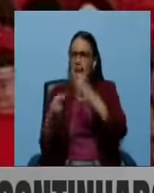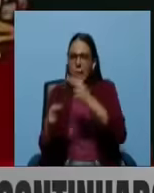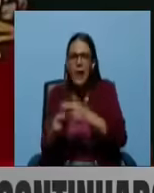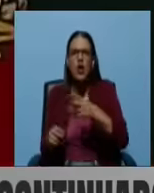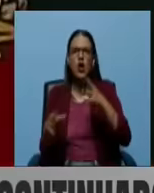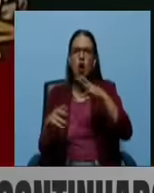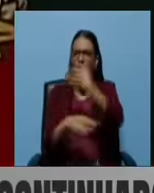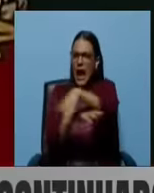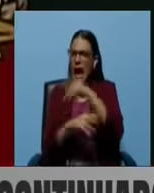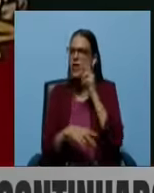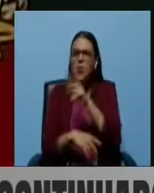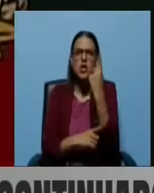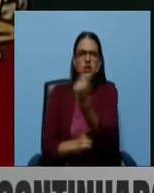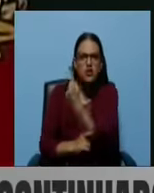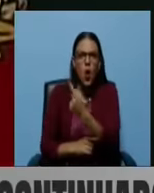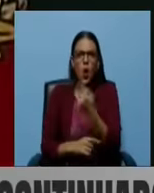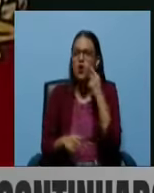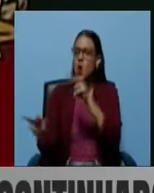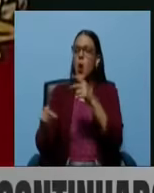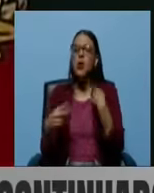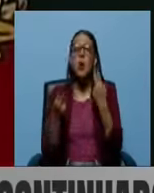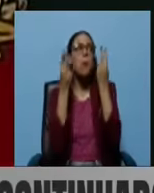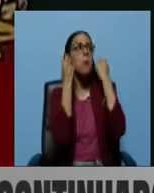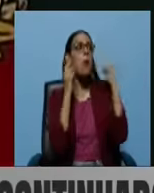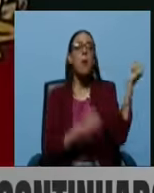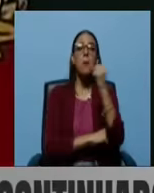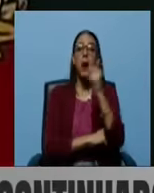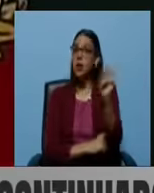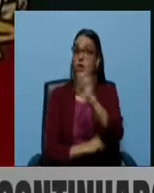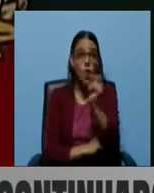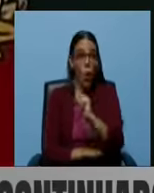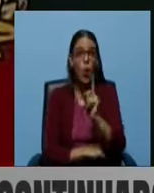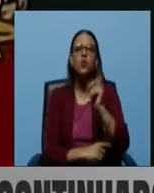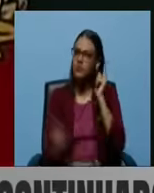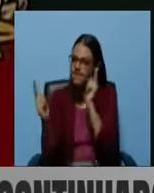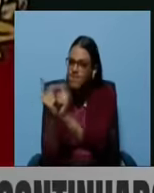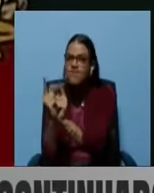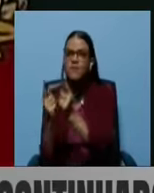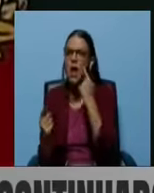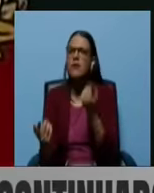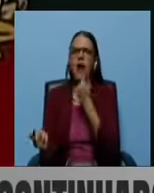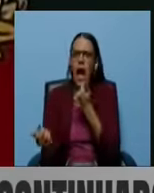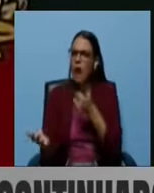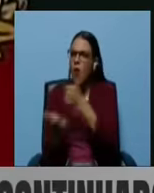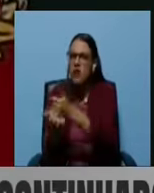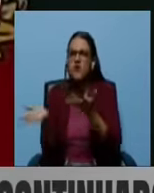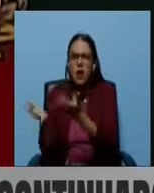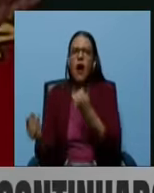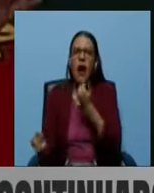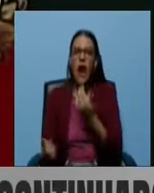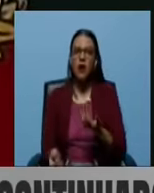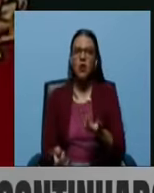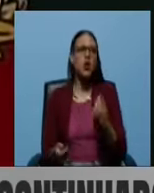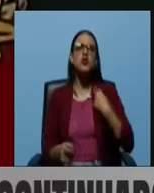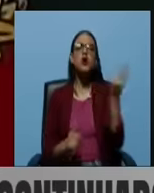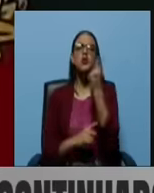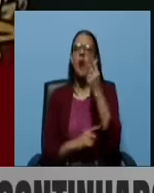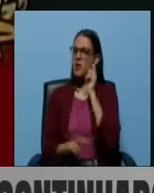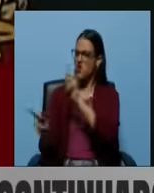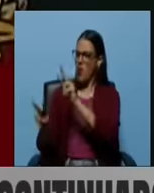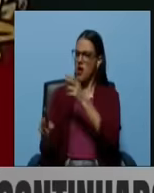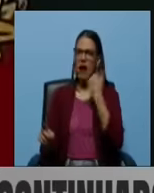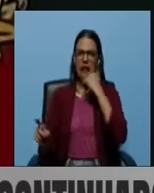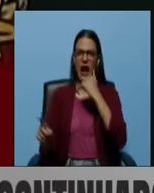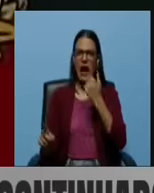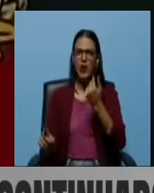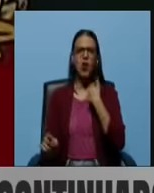No, no podemos ser indiferentes. No, yo solo estoy montando mi guardia aquí. No, que tu guardia va